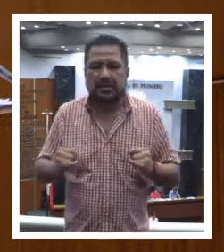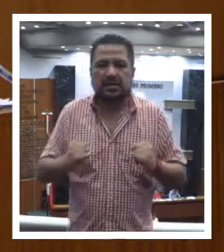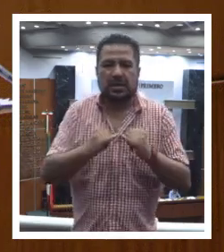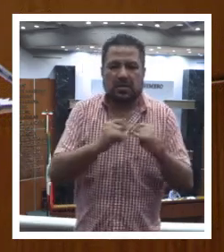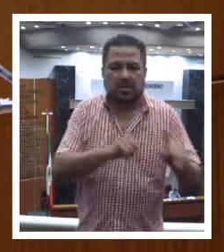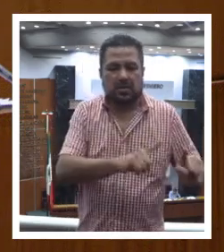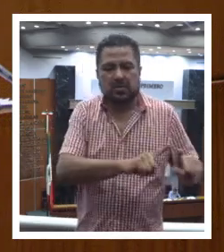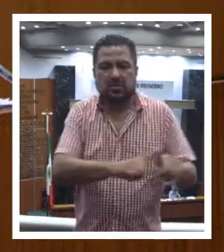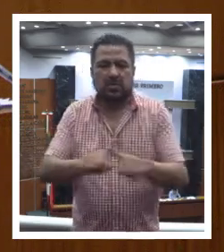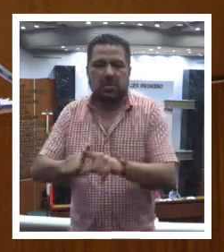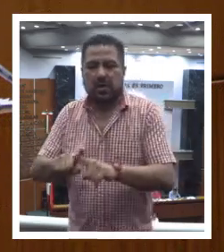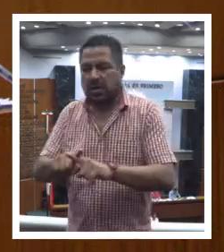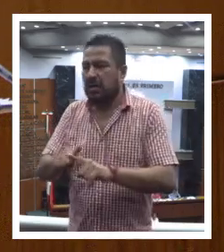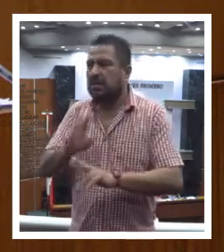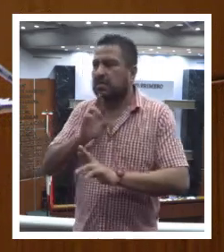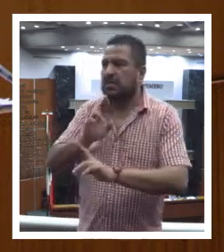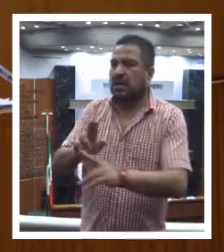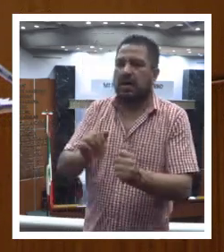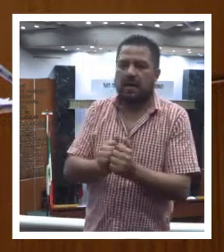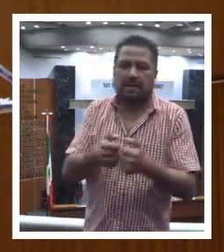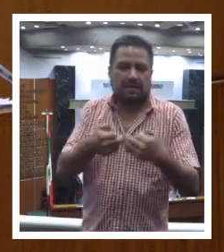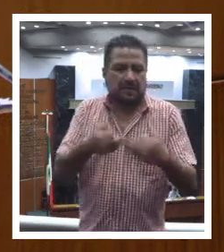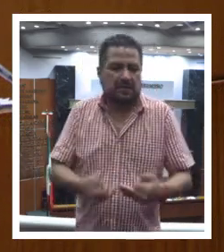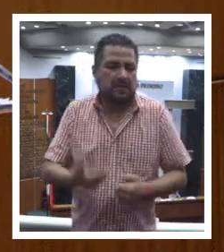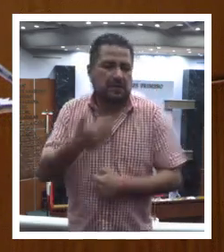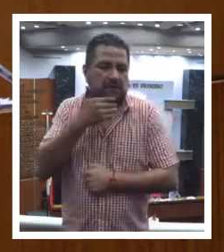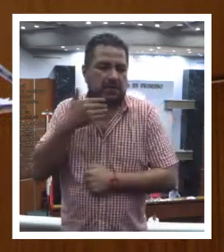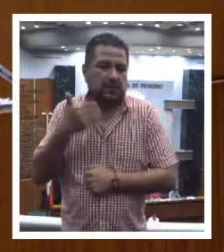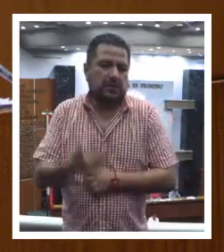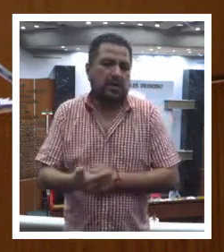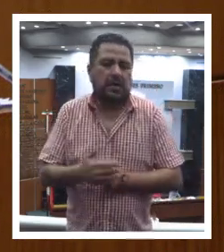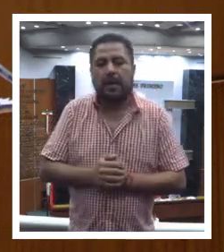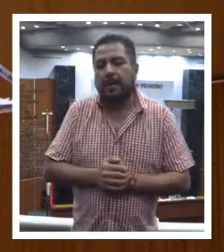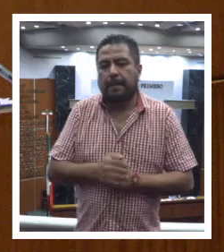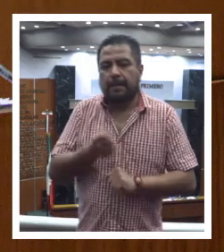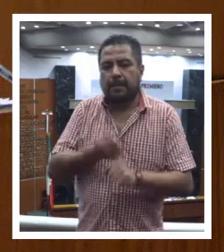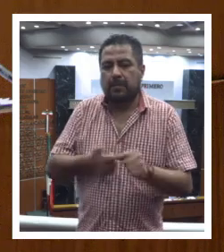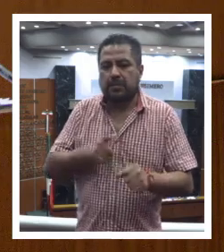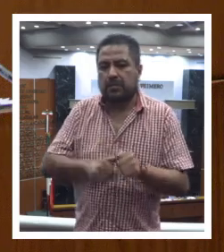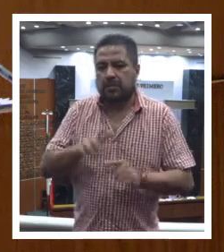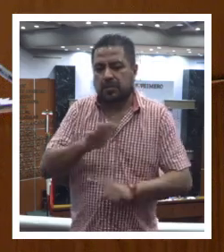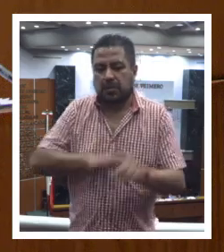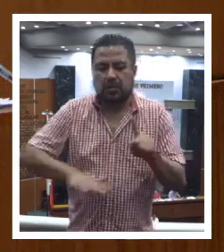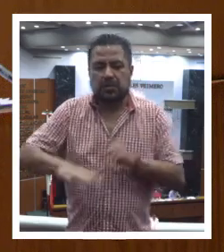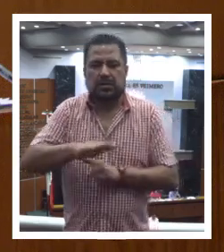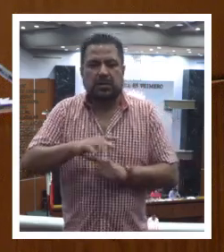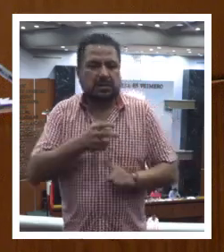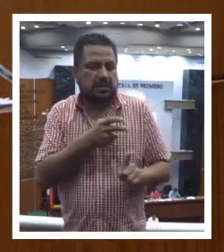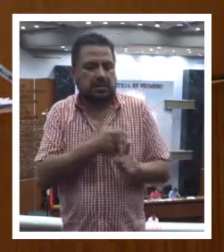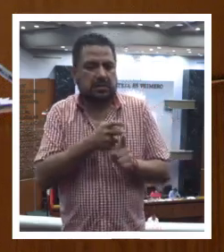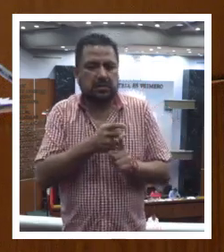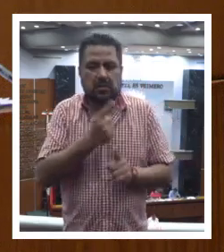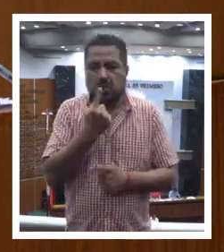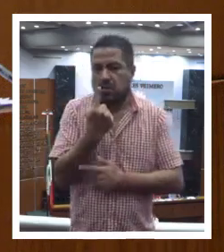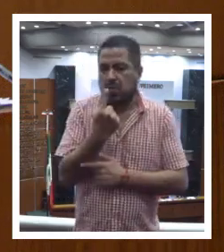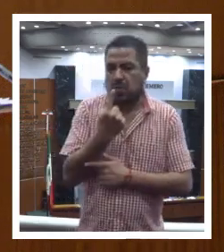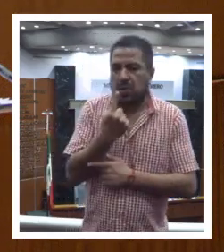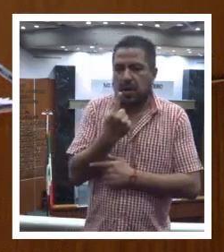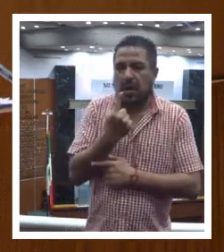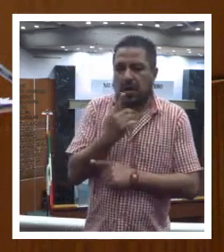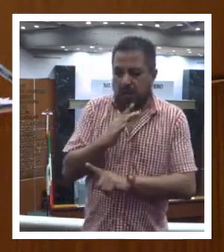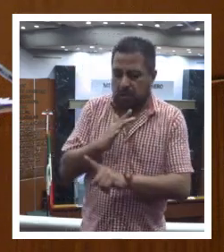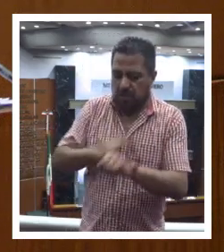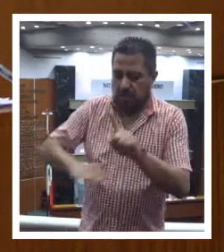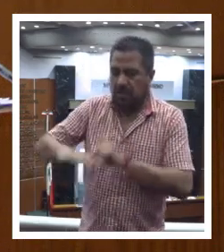instituciones que respondan con eficacia y una sociedad que sea una en